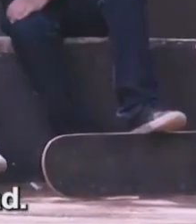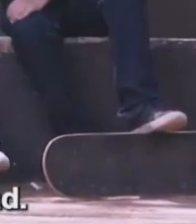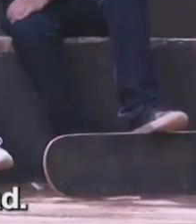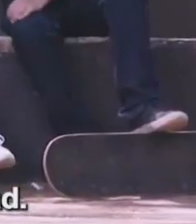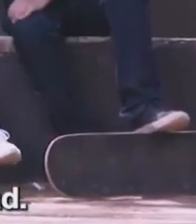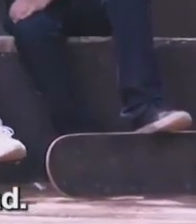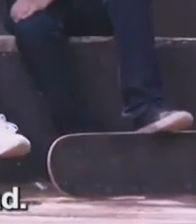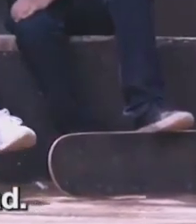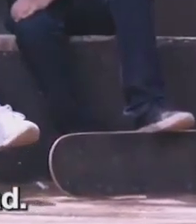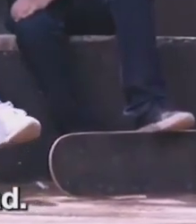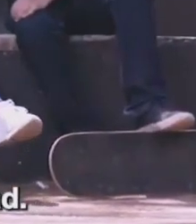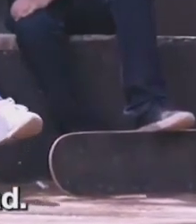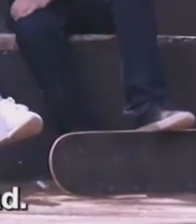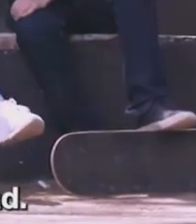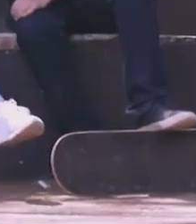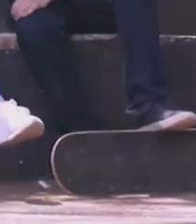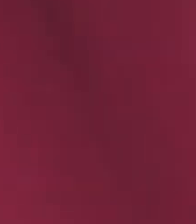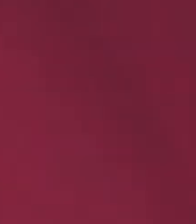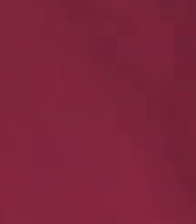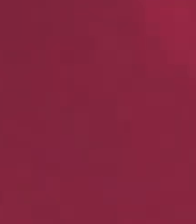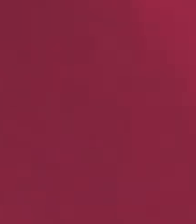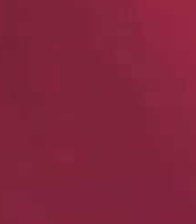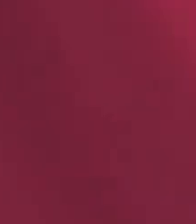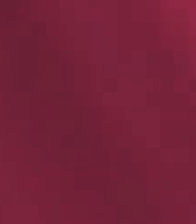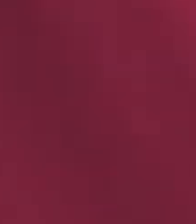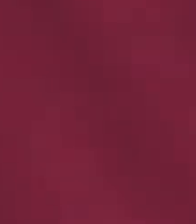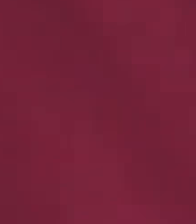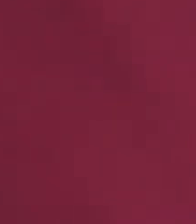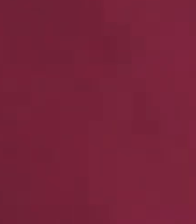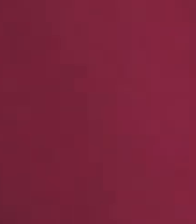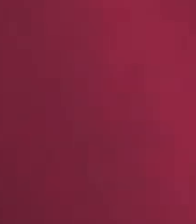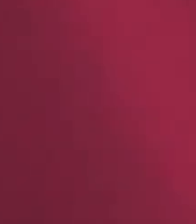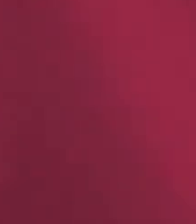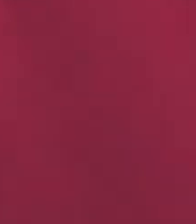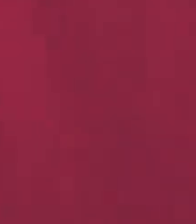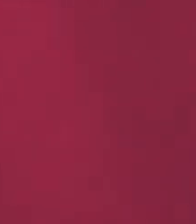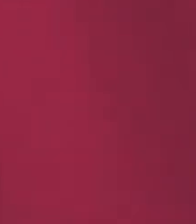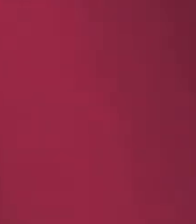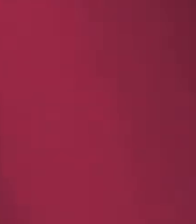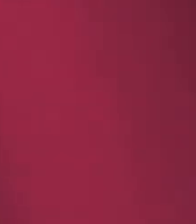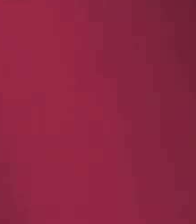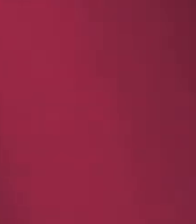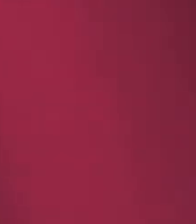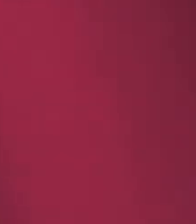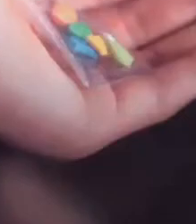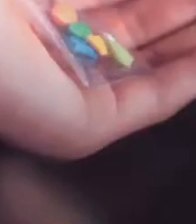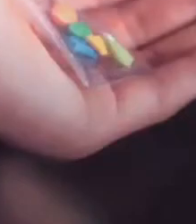está en ti, con tu familia, tus amigos y la comunidad. Secretaría de Educación Pública. Gobierno de México.